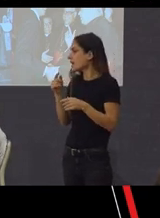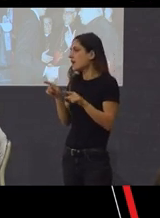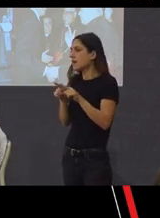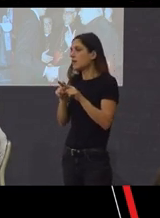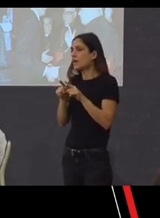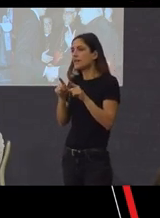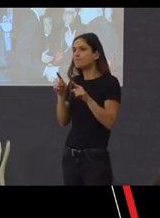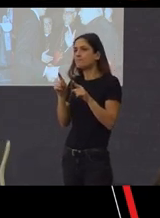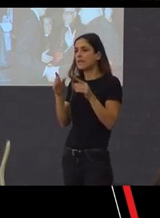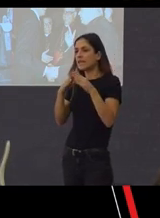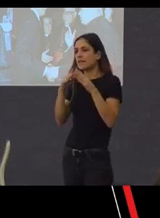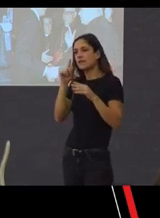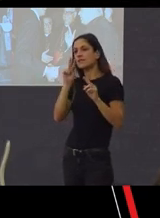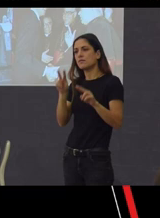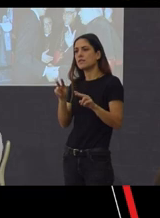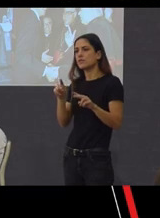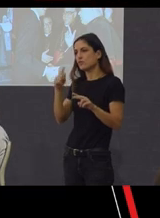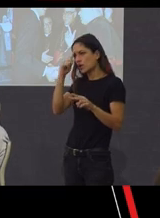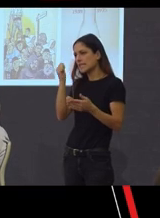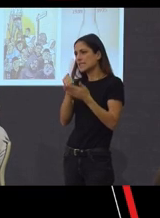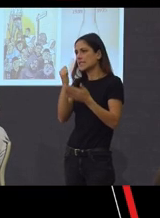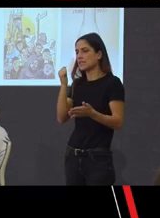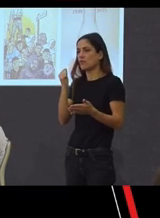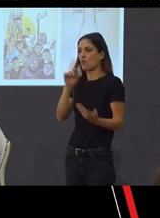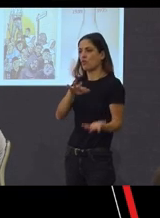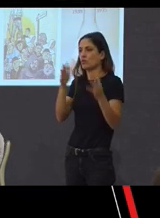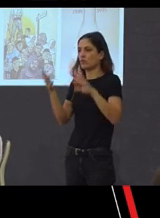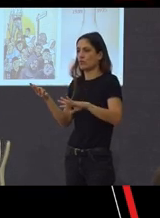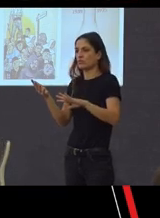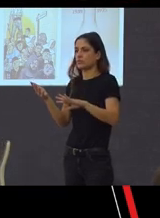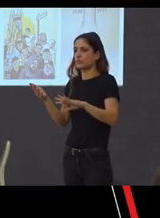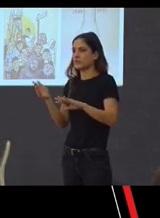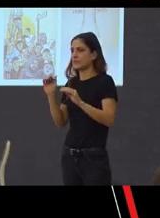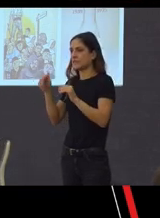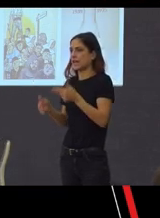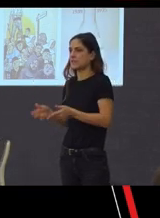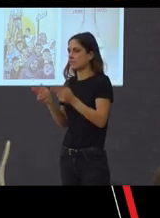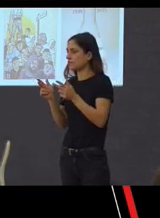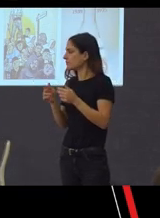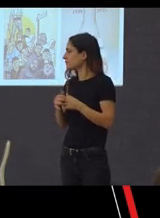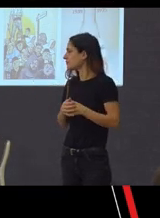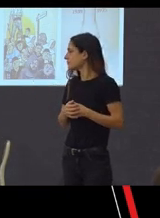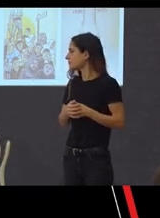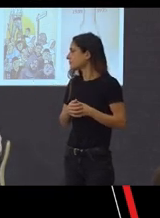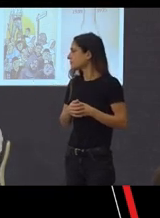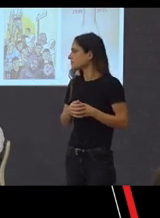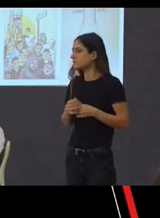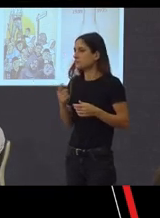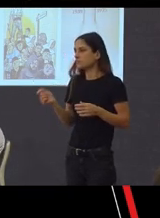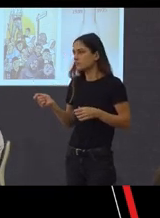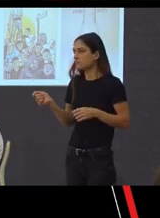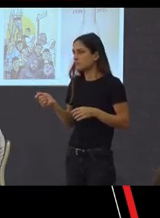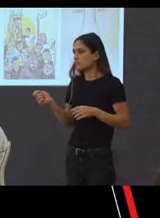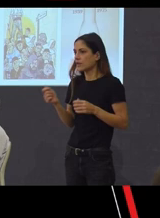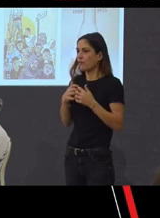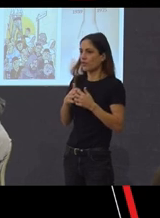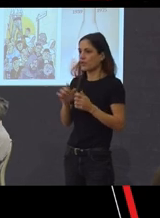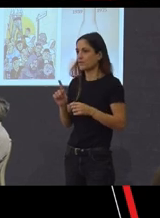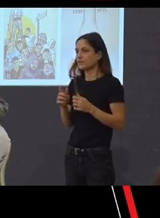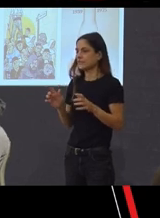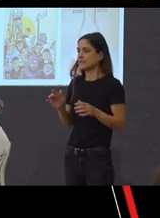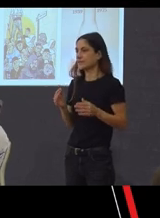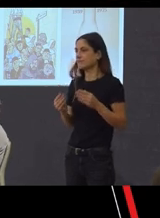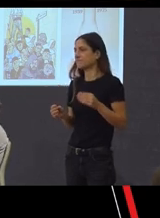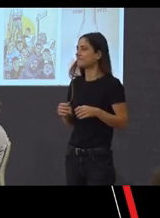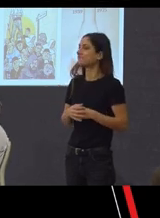transición. Non sei se... Perfecto, funciona, porque quedábame ca dúbida, logo non funciona, sí, funciona,